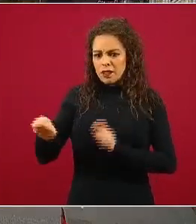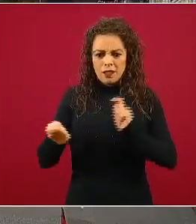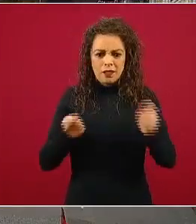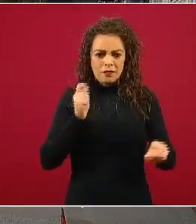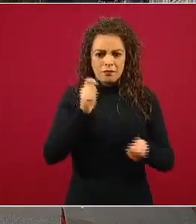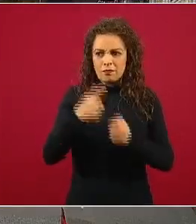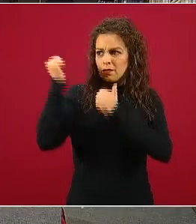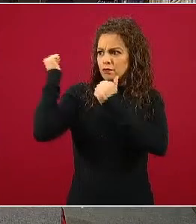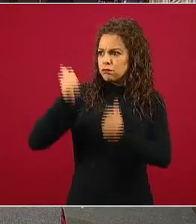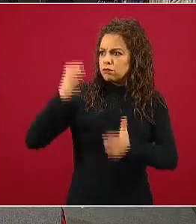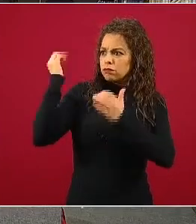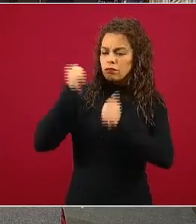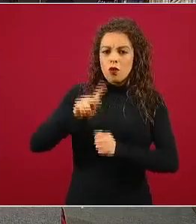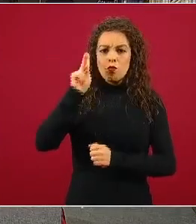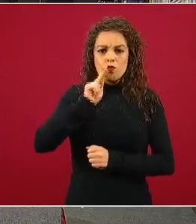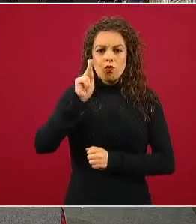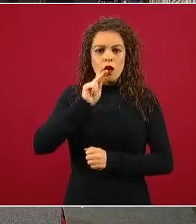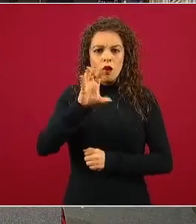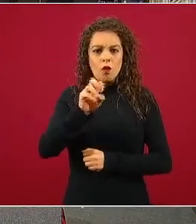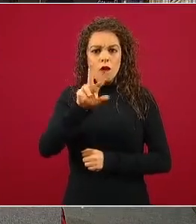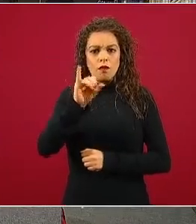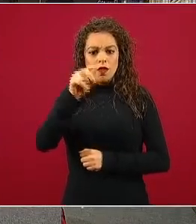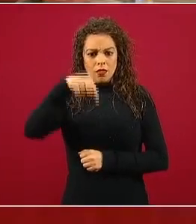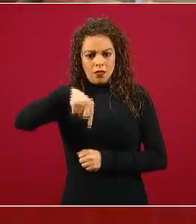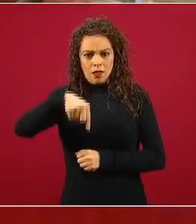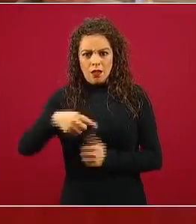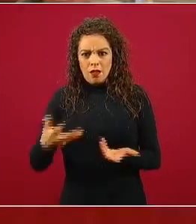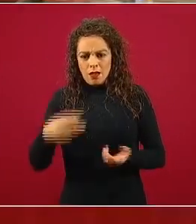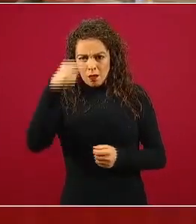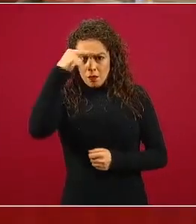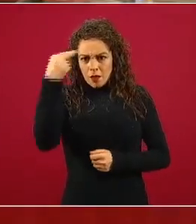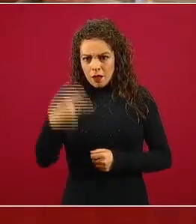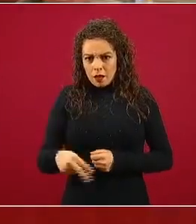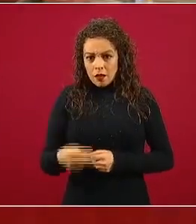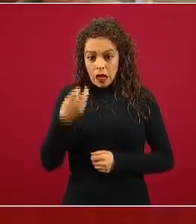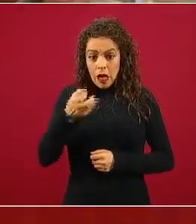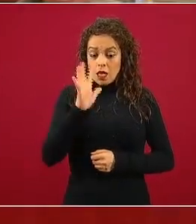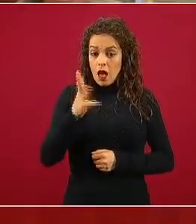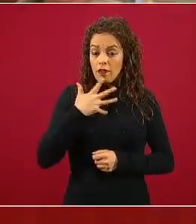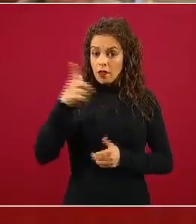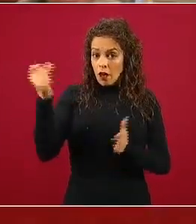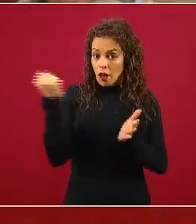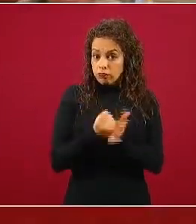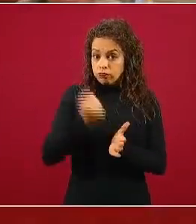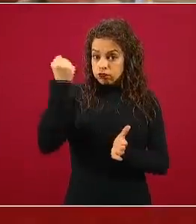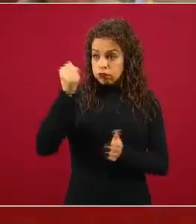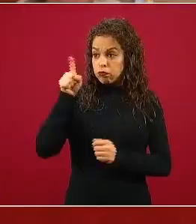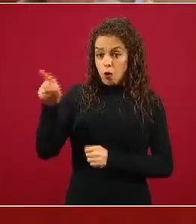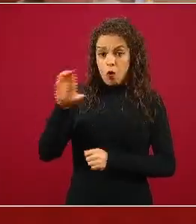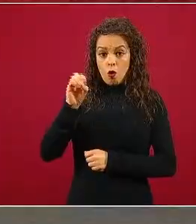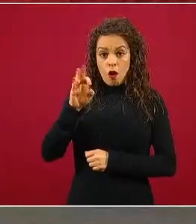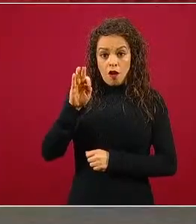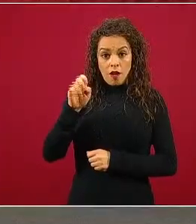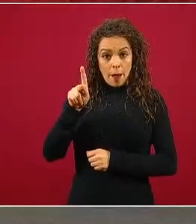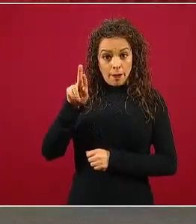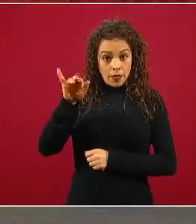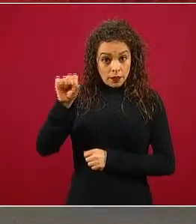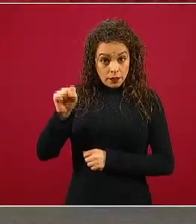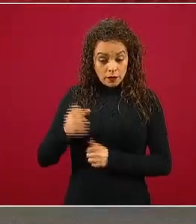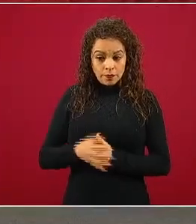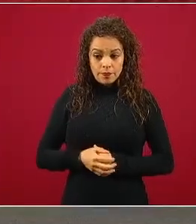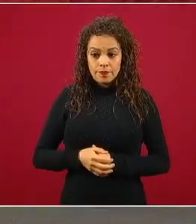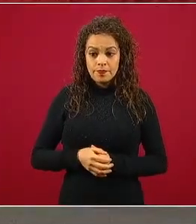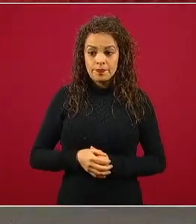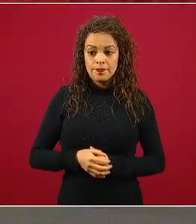que han ingresado a México y si algunas ya han contado con esa aprobación por parte de la COFEPRIS. Gracias. Gracias